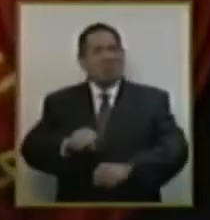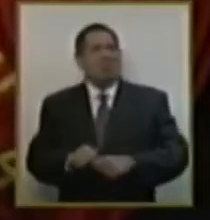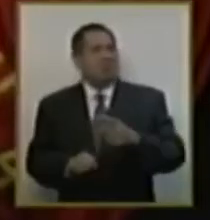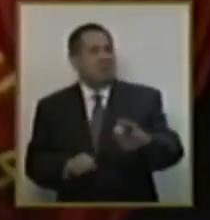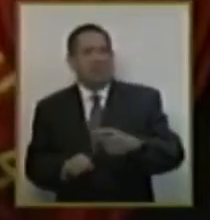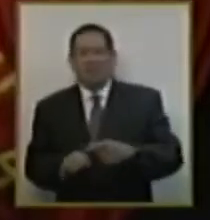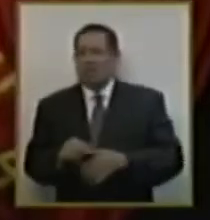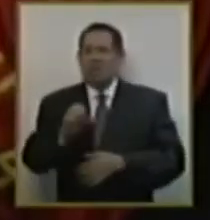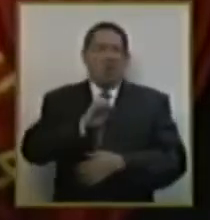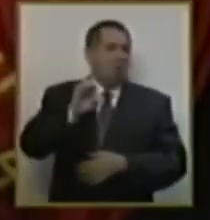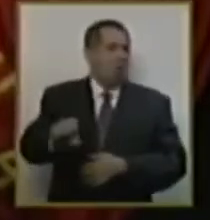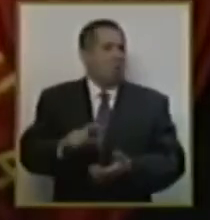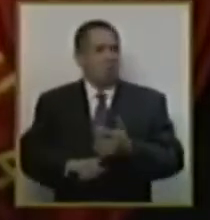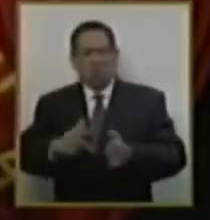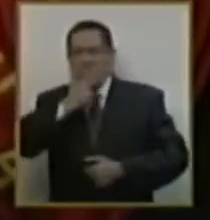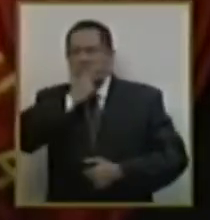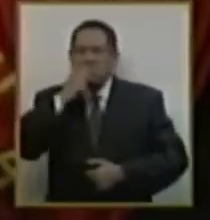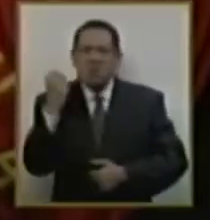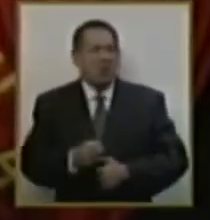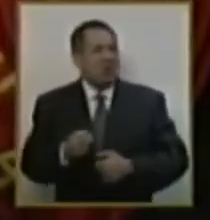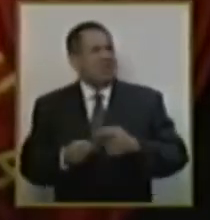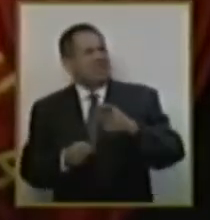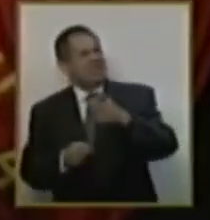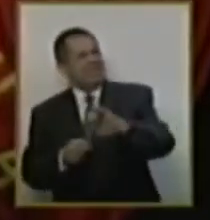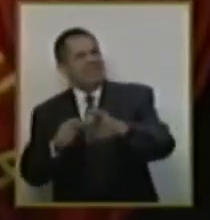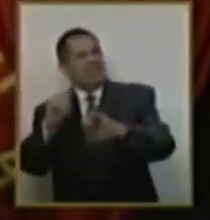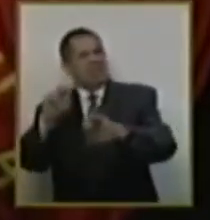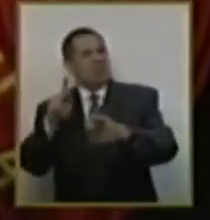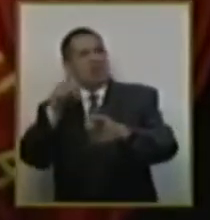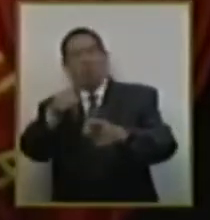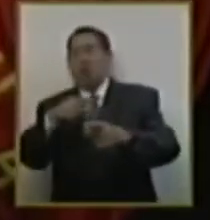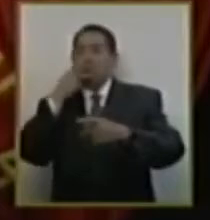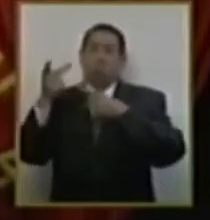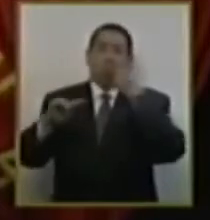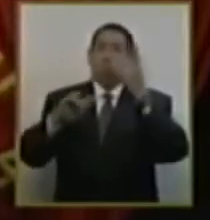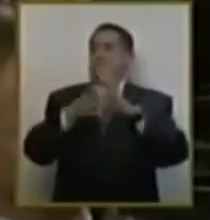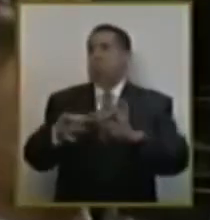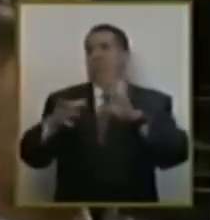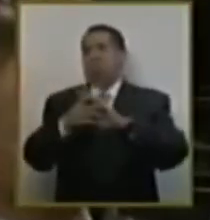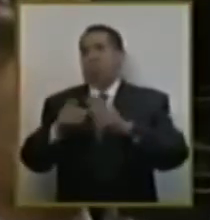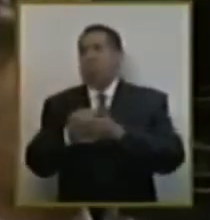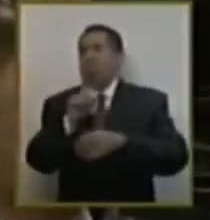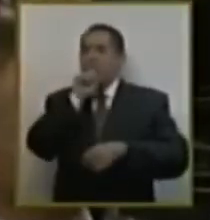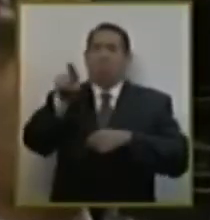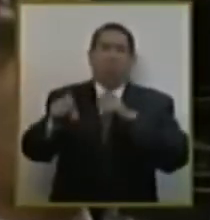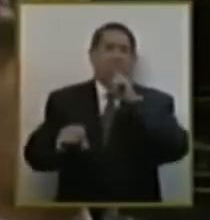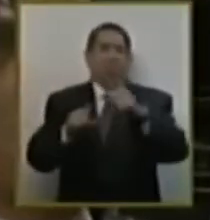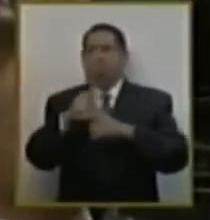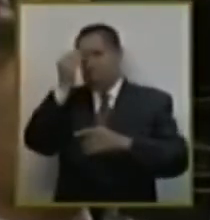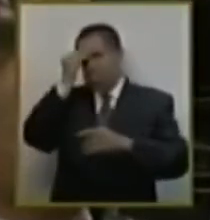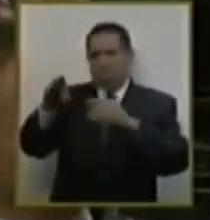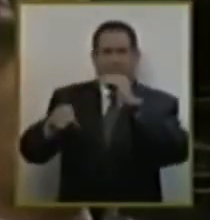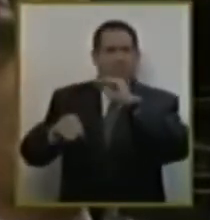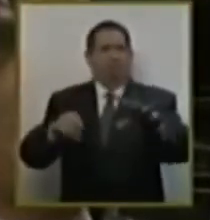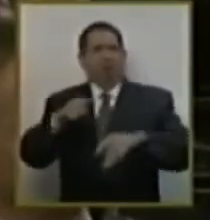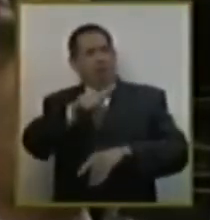xenófobo, machista, y cuyos actos atrabiliarios y cuyas declaraciones incendiarias desde la presidencia de